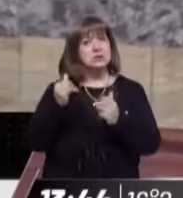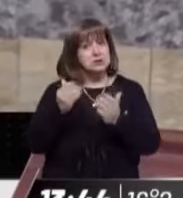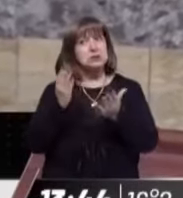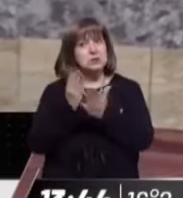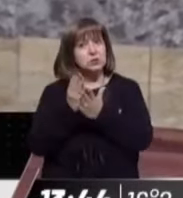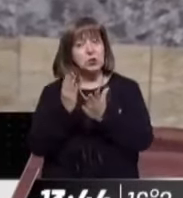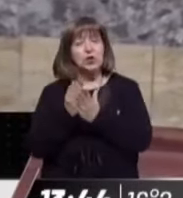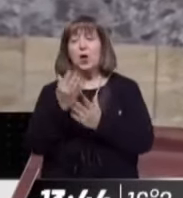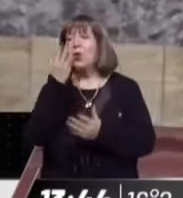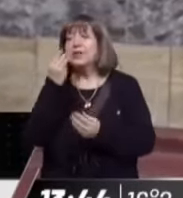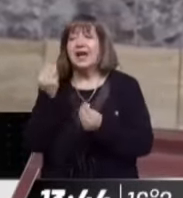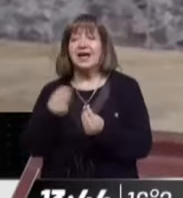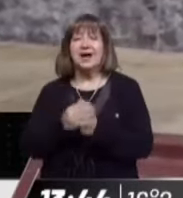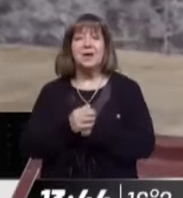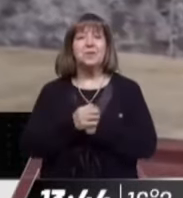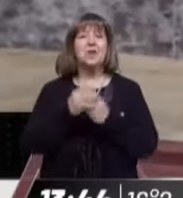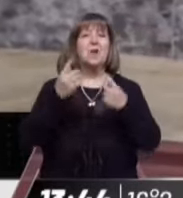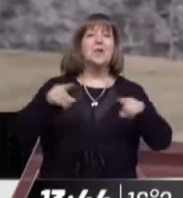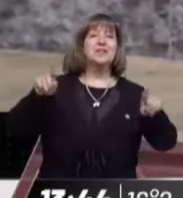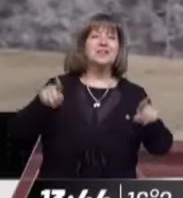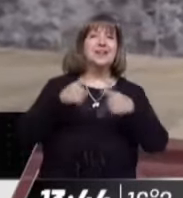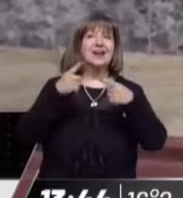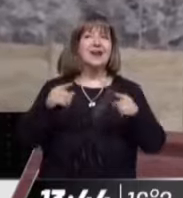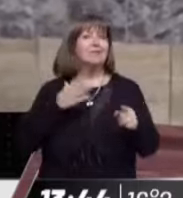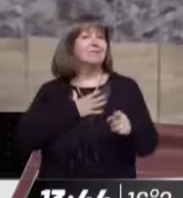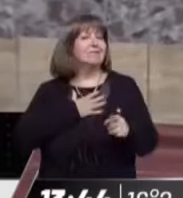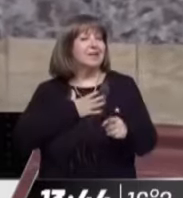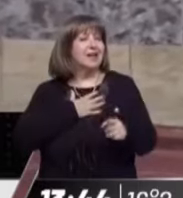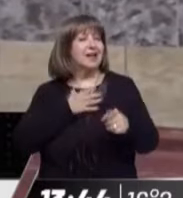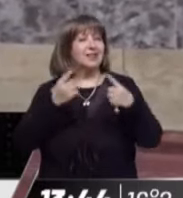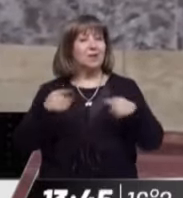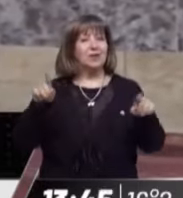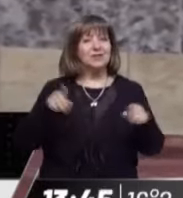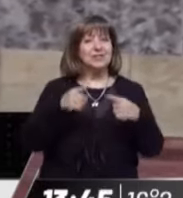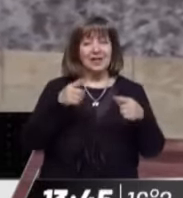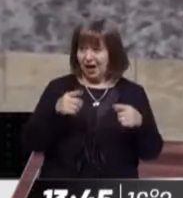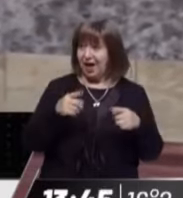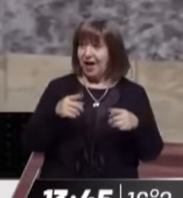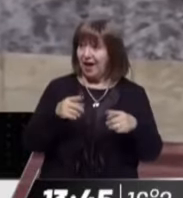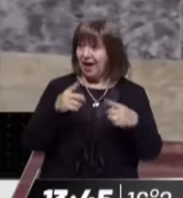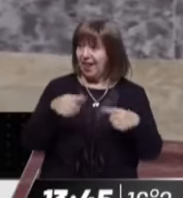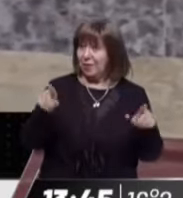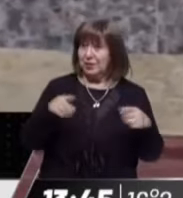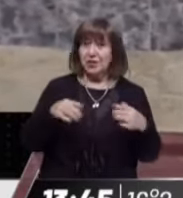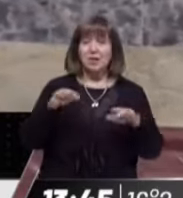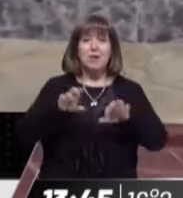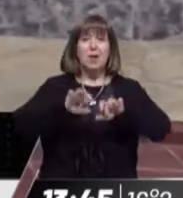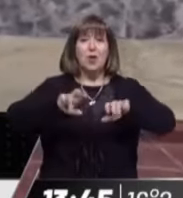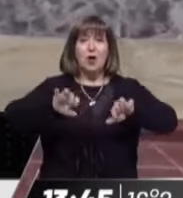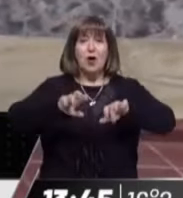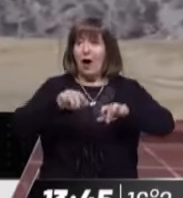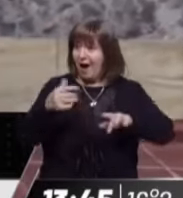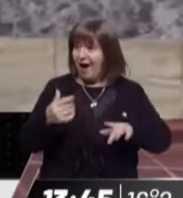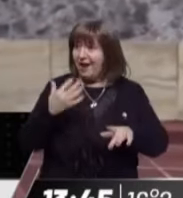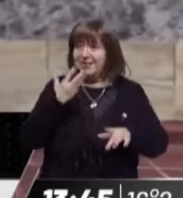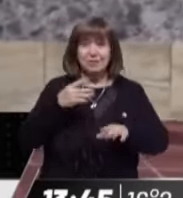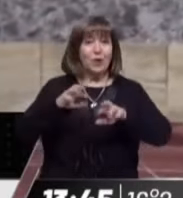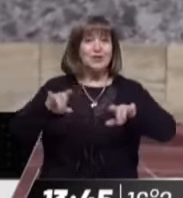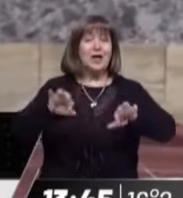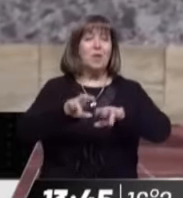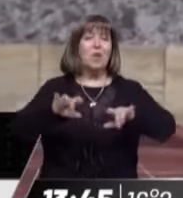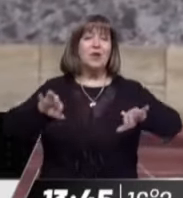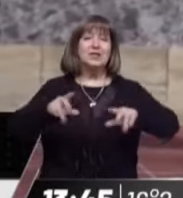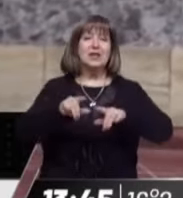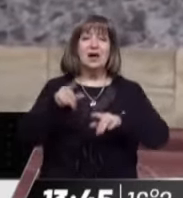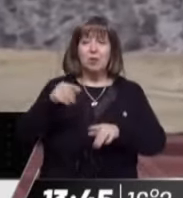gusta? Música, la música. ¿Vos sabés que te gusta la música? ¿Vas a tocar el órgano hoy? Sí. ¿Si